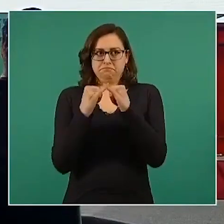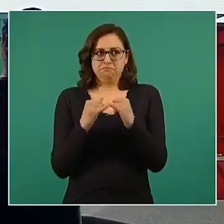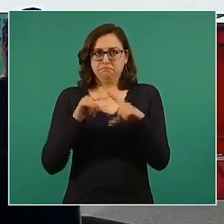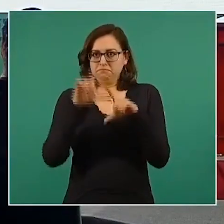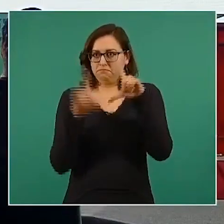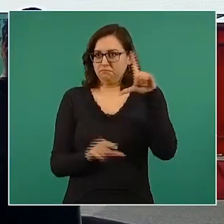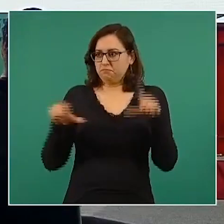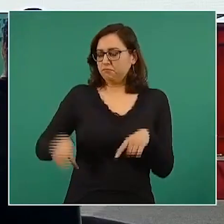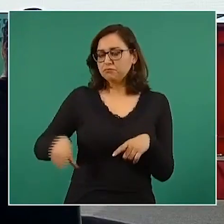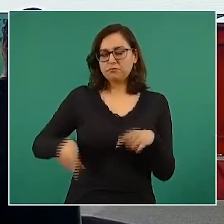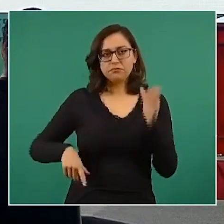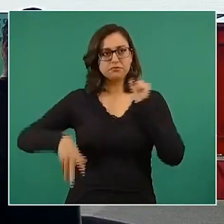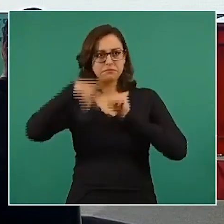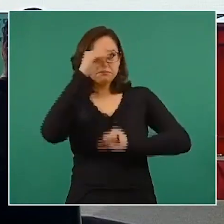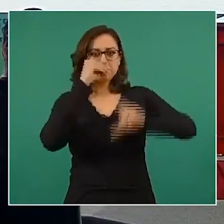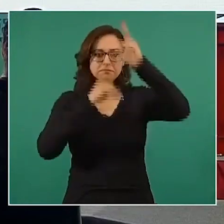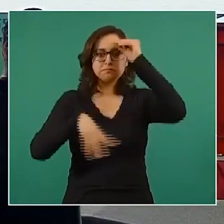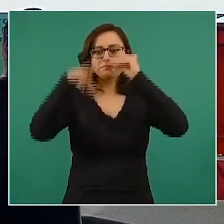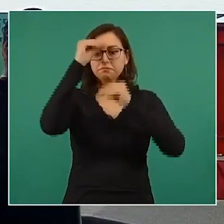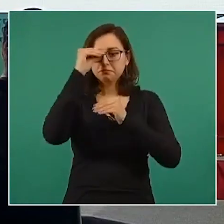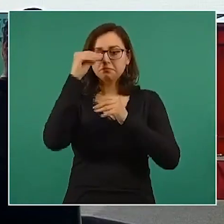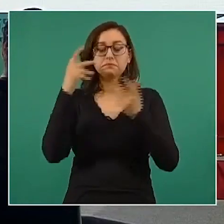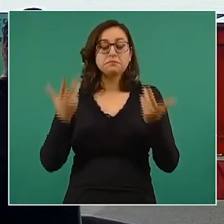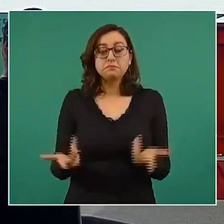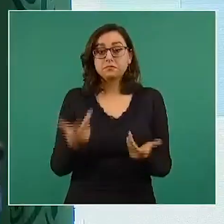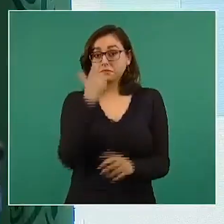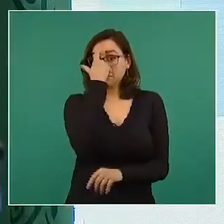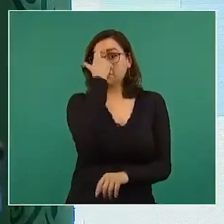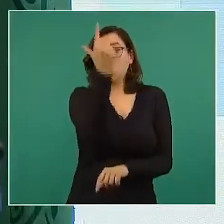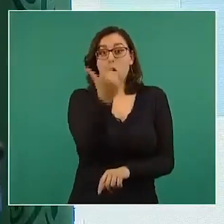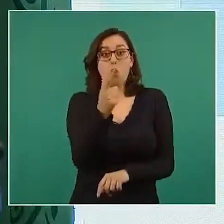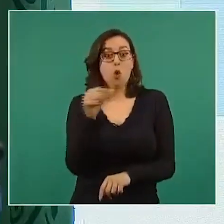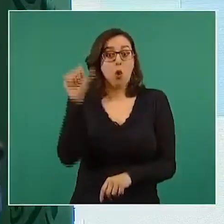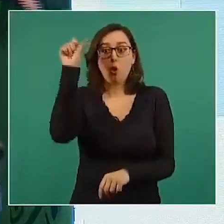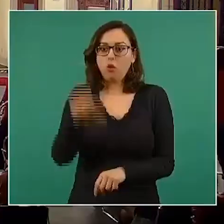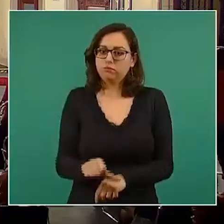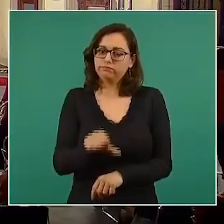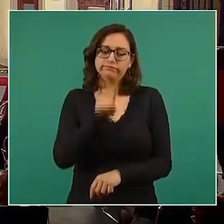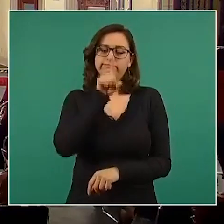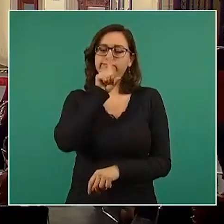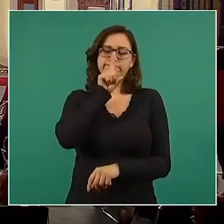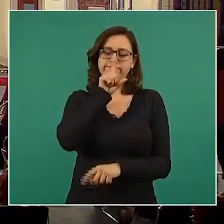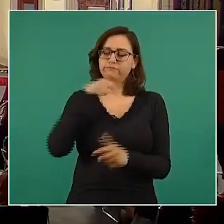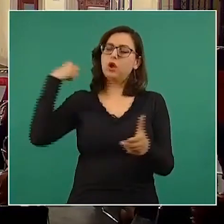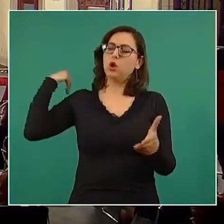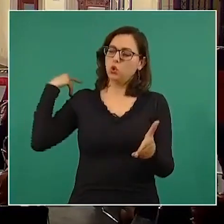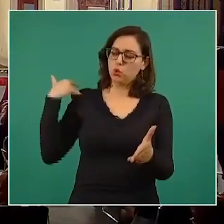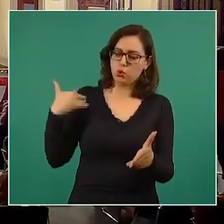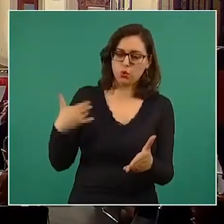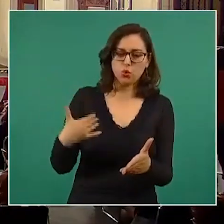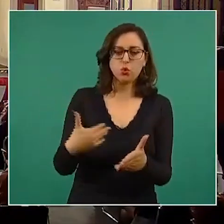Estado mexicano, que debemos reconocer. Las cosas no se inventan de un día para otro. Los tres pilares